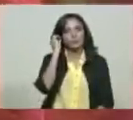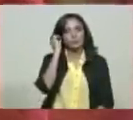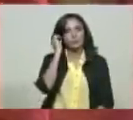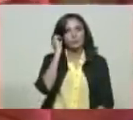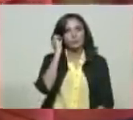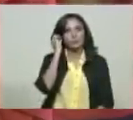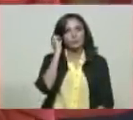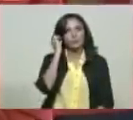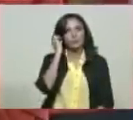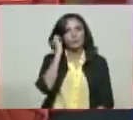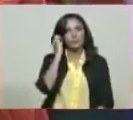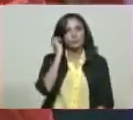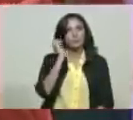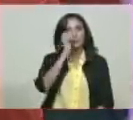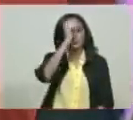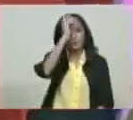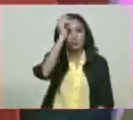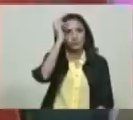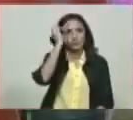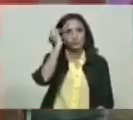Extraordinario, de verdad.